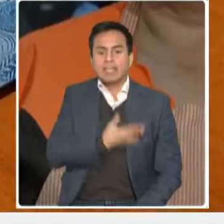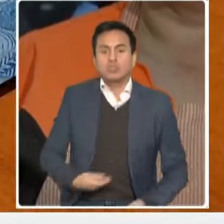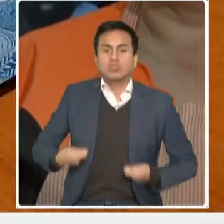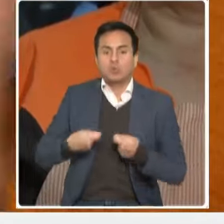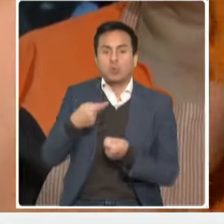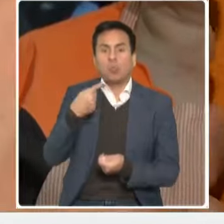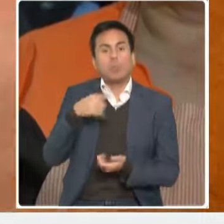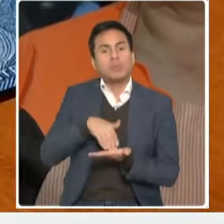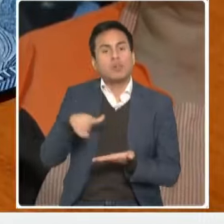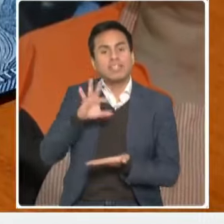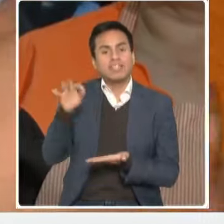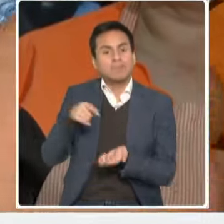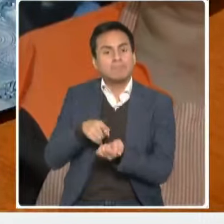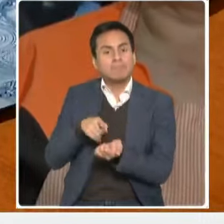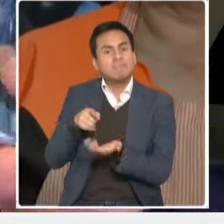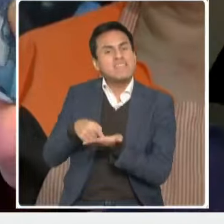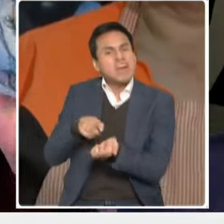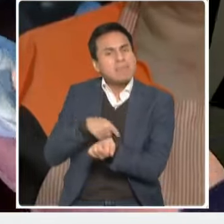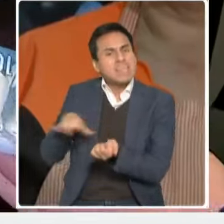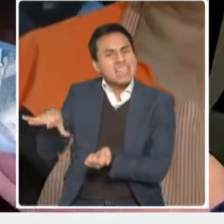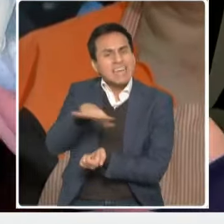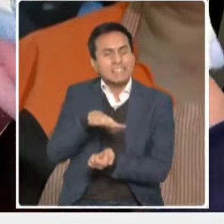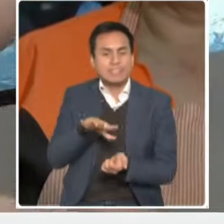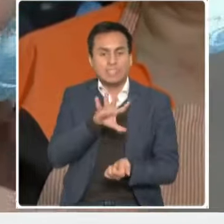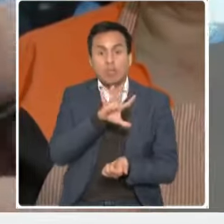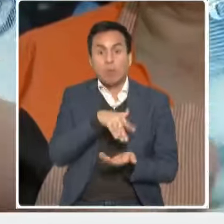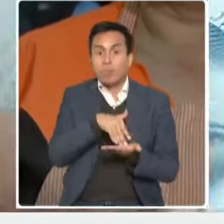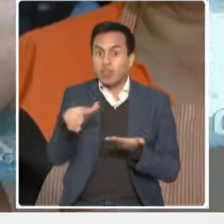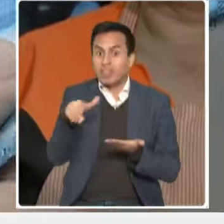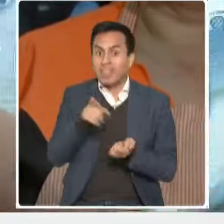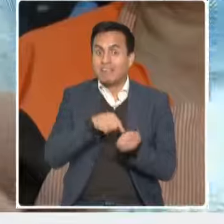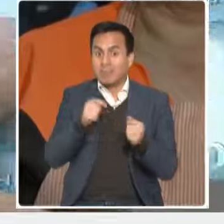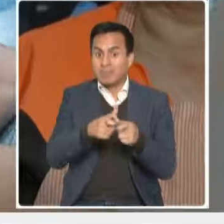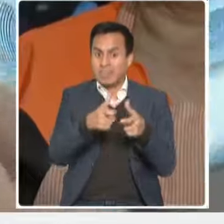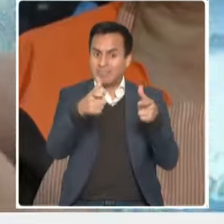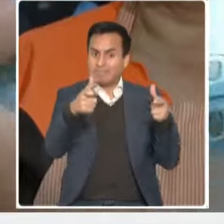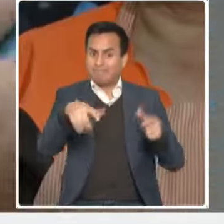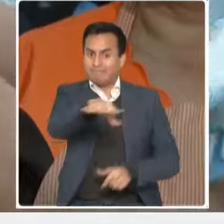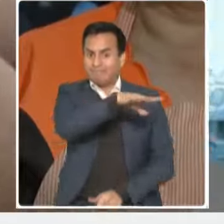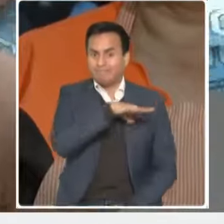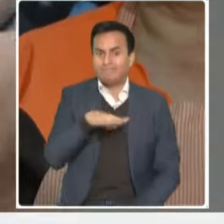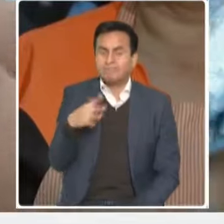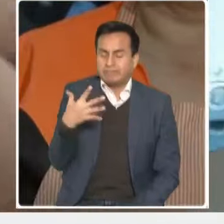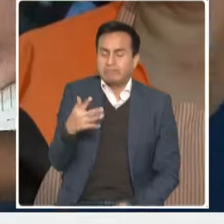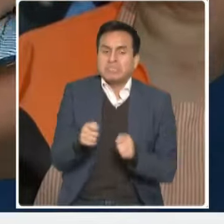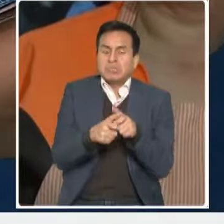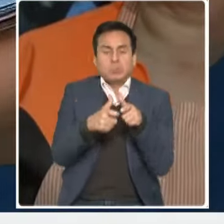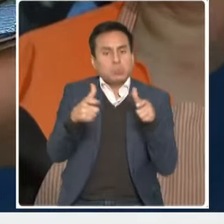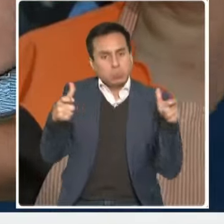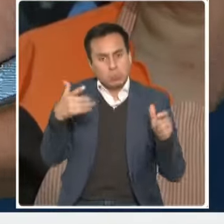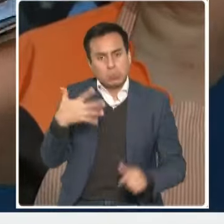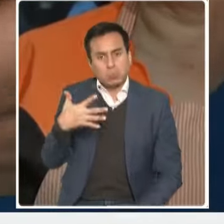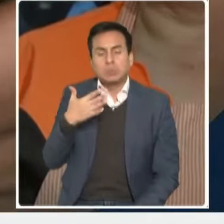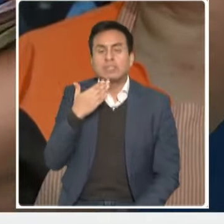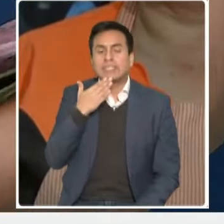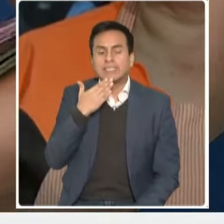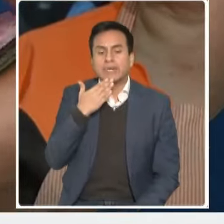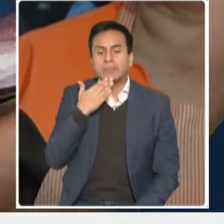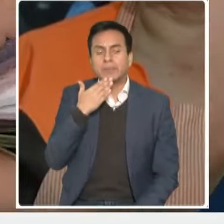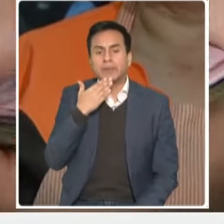subsidio de 1.500.000 familias a 5 millones de familias. Es tremendamente significativo y